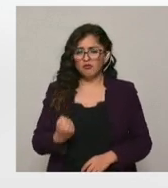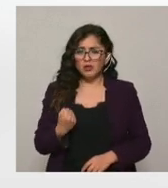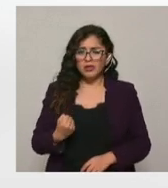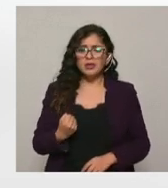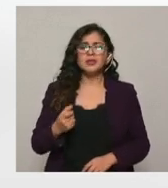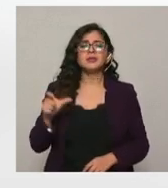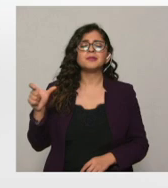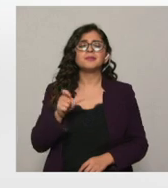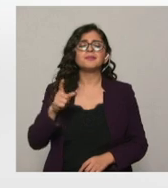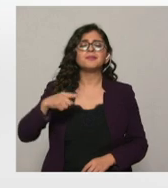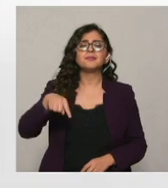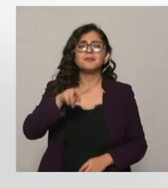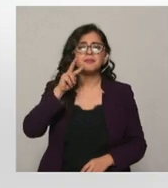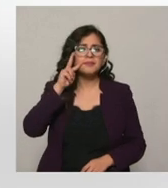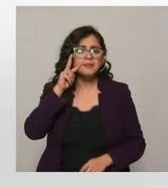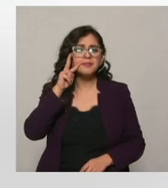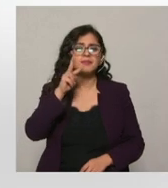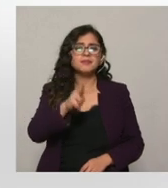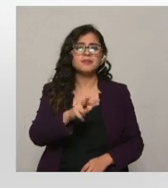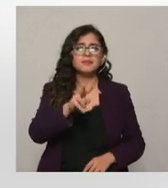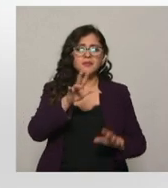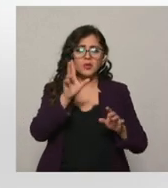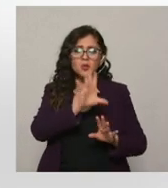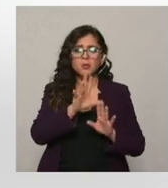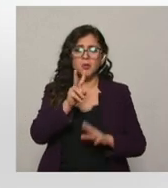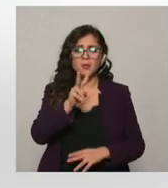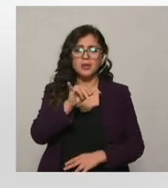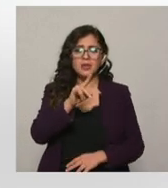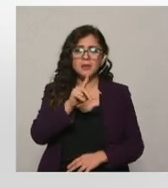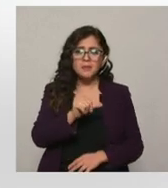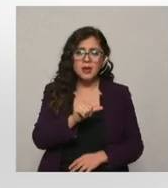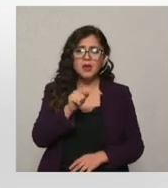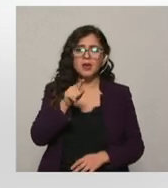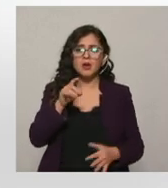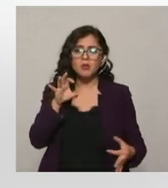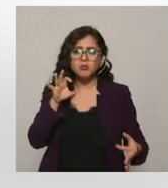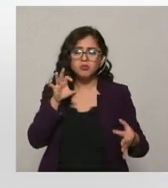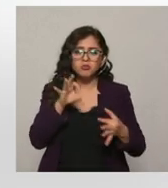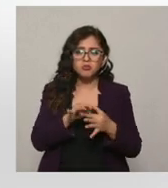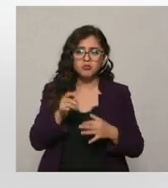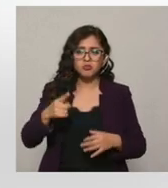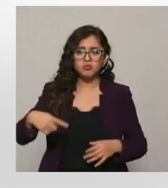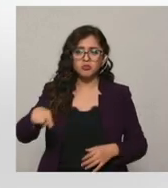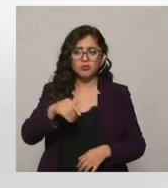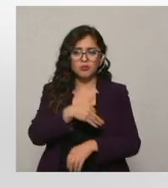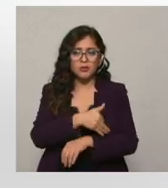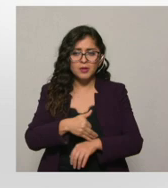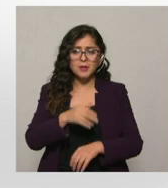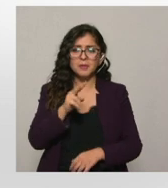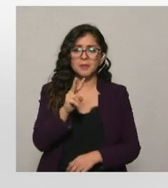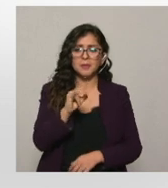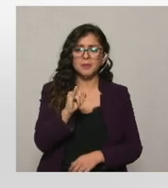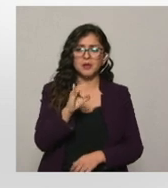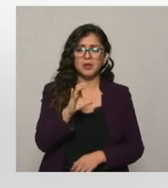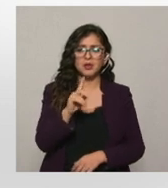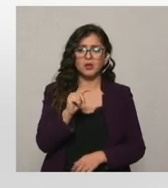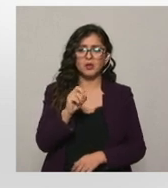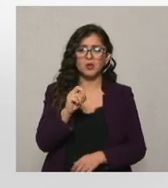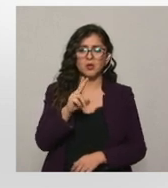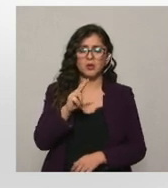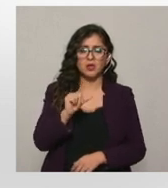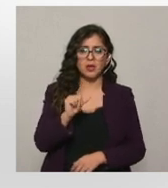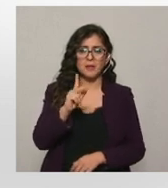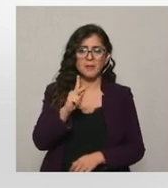llevado absolutamente hacia la revictimización de la víctima y de la familia. Victoria Pamela Salas Martínez